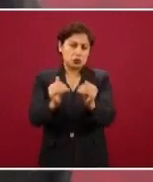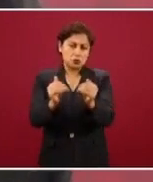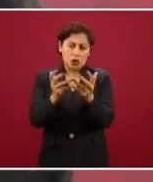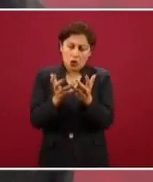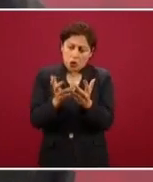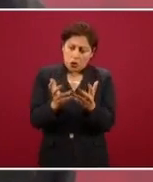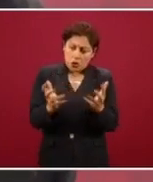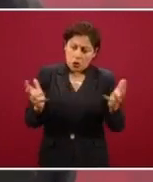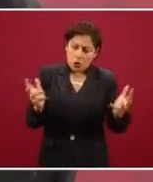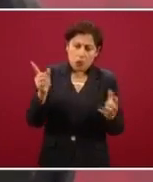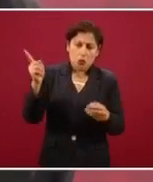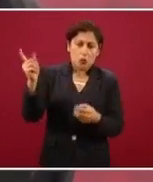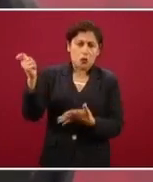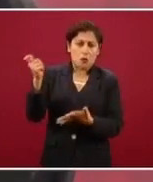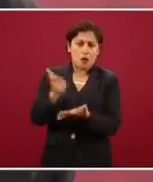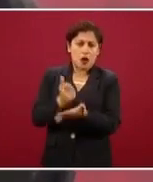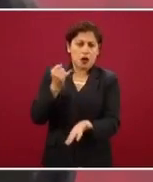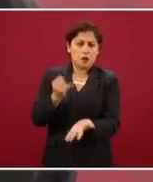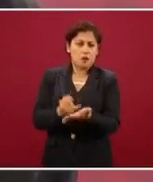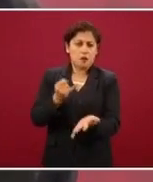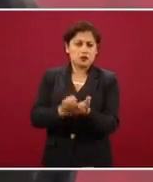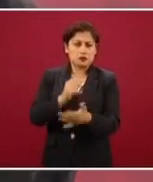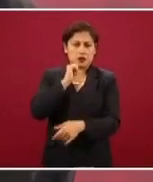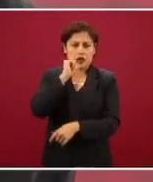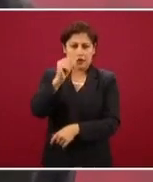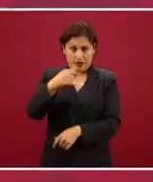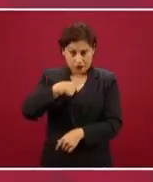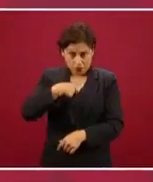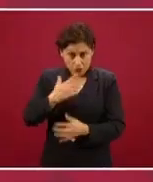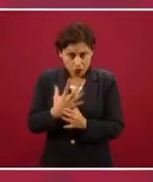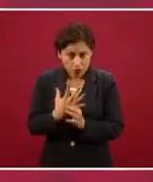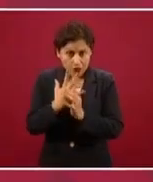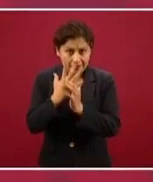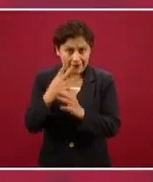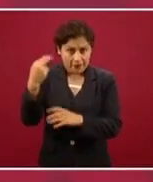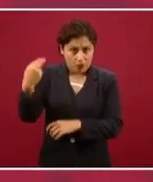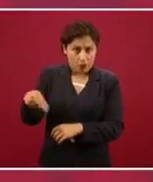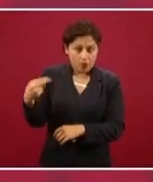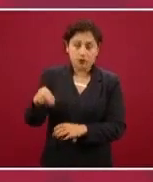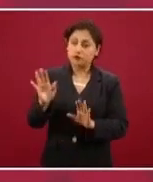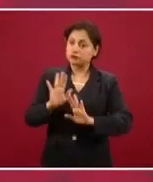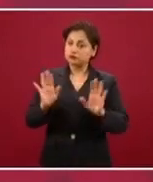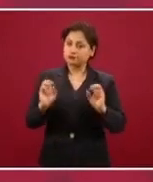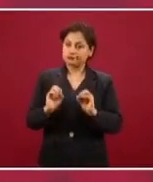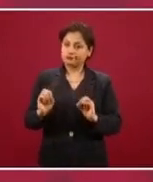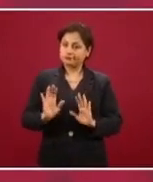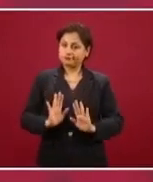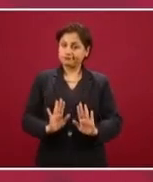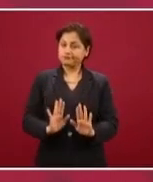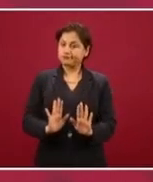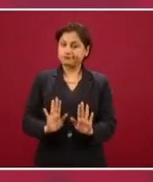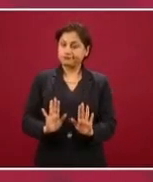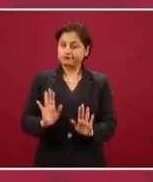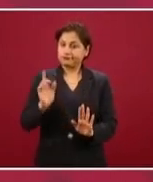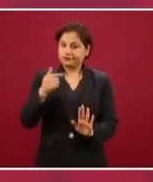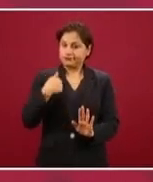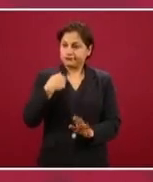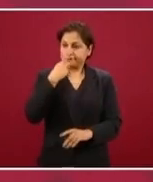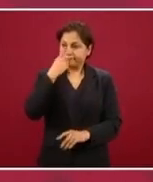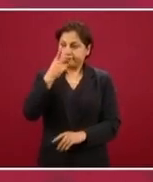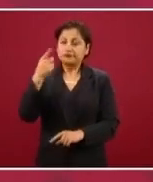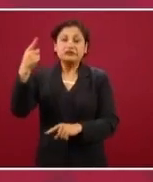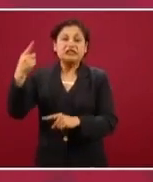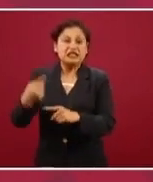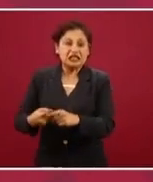dicho cuáles son esas empresas ni esos bancos. Además les digo a ustedes, imagínense, ¿no?